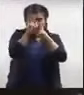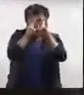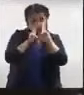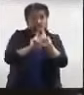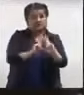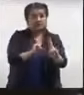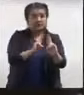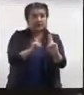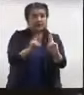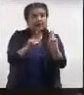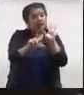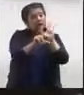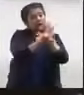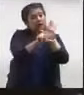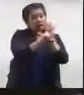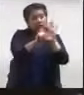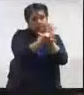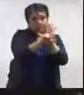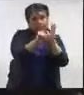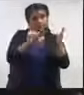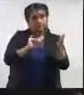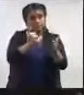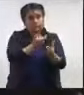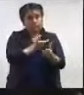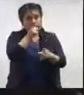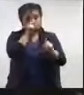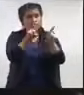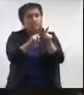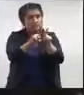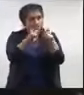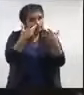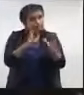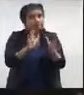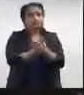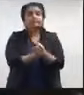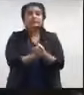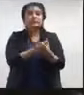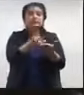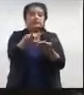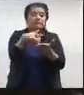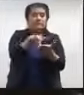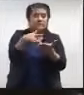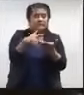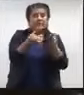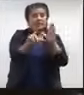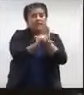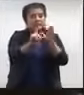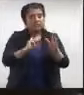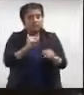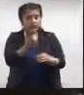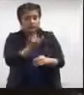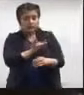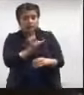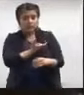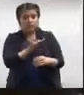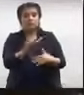las ilegalidades, sería violar de nuevo la ley orgánica al organismo legislativo.